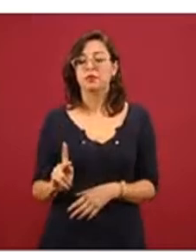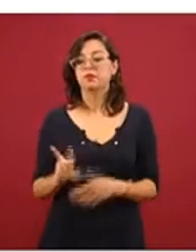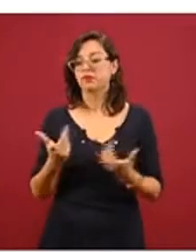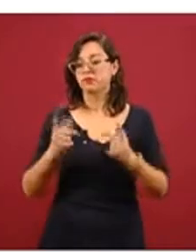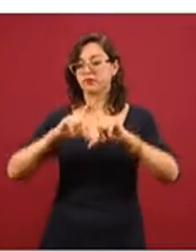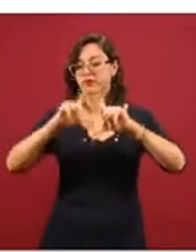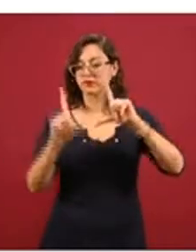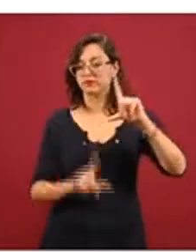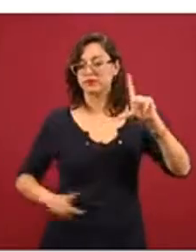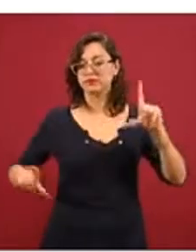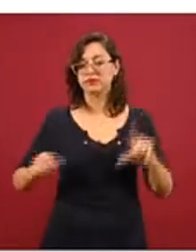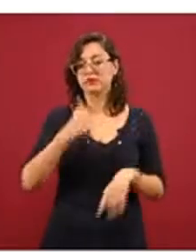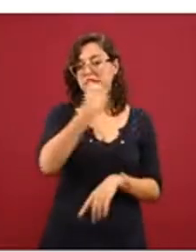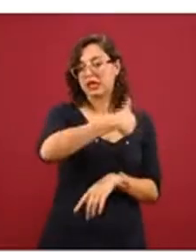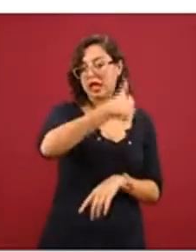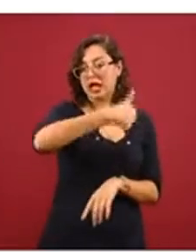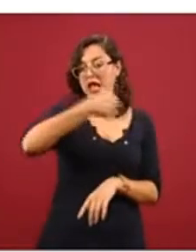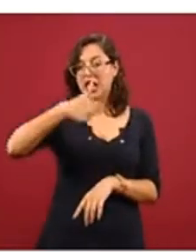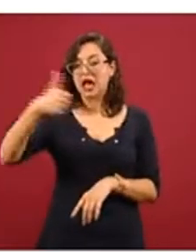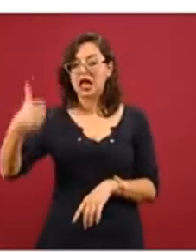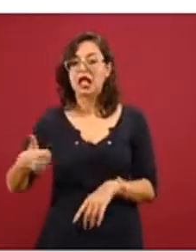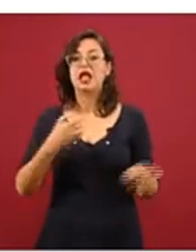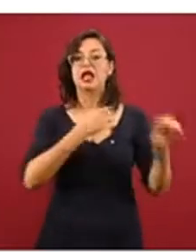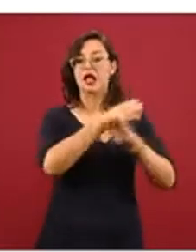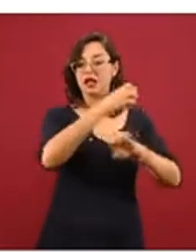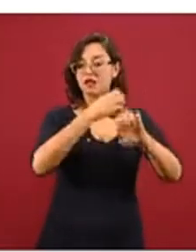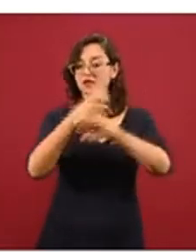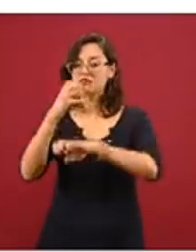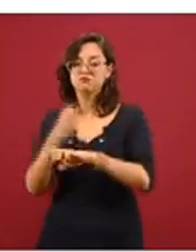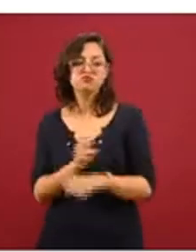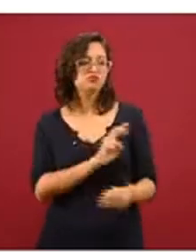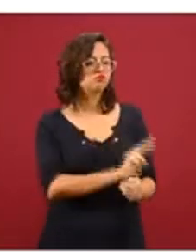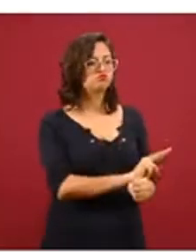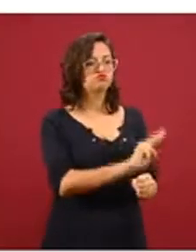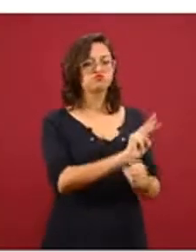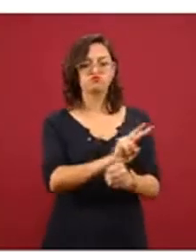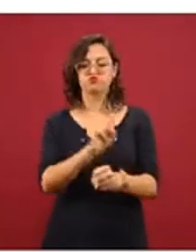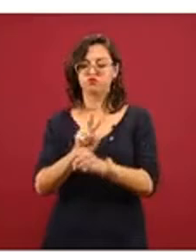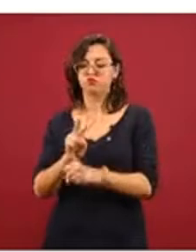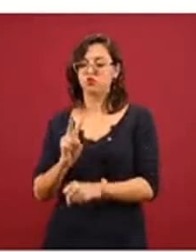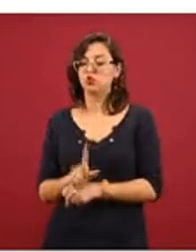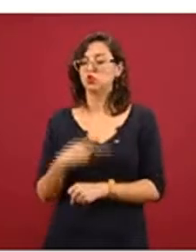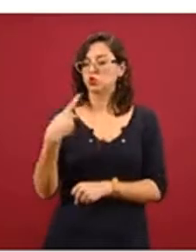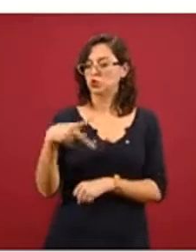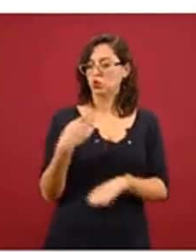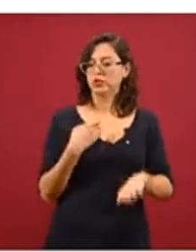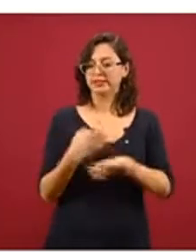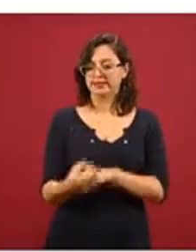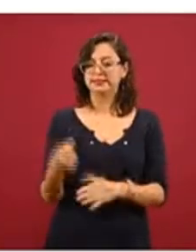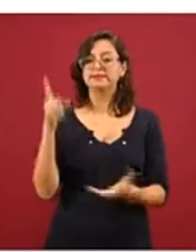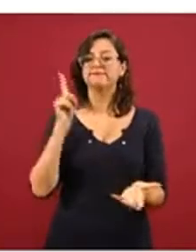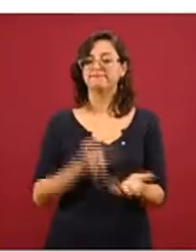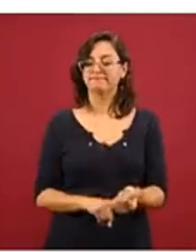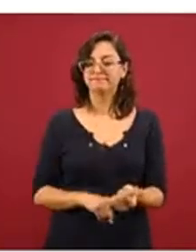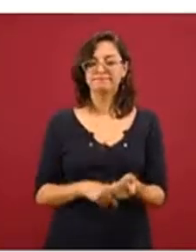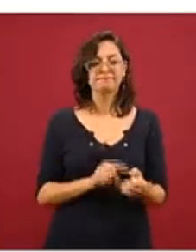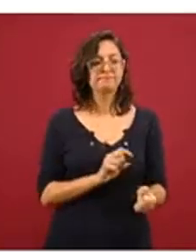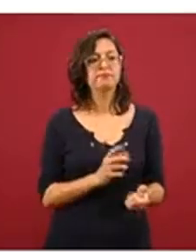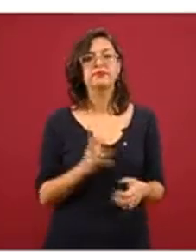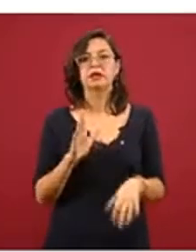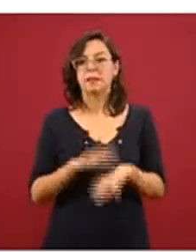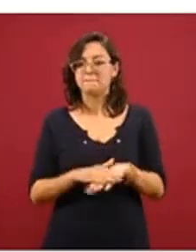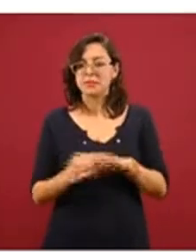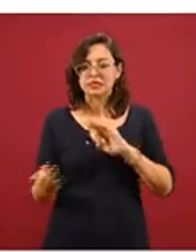media nacional, cada una de las entidades federativas realiza un monitoreo al interior de sus estados a un nivel